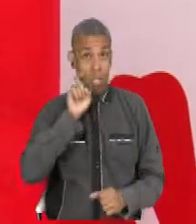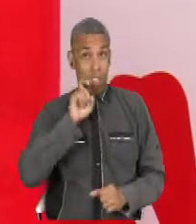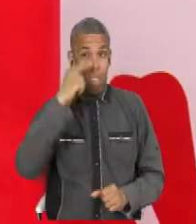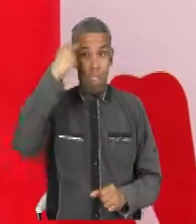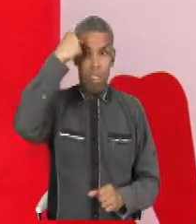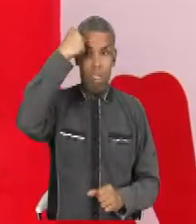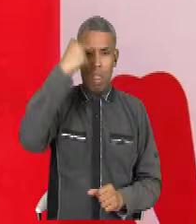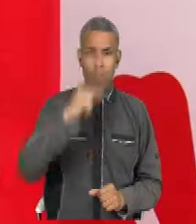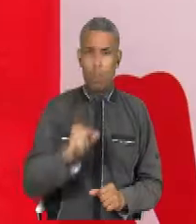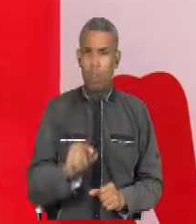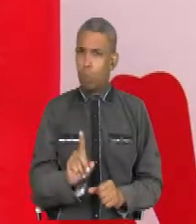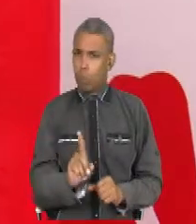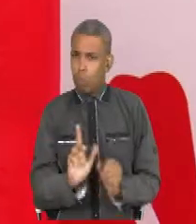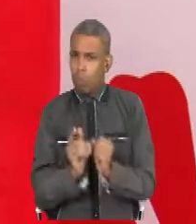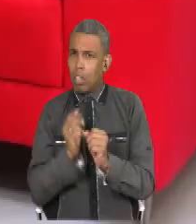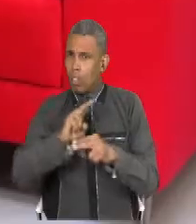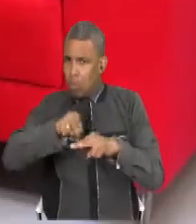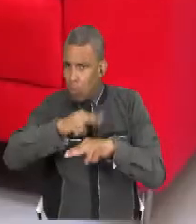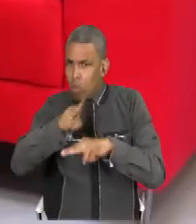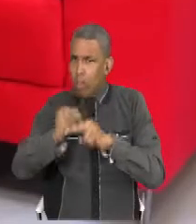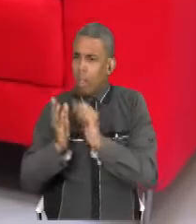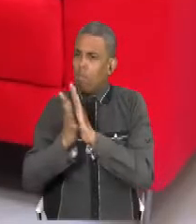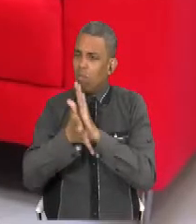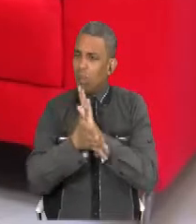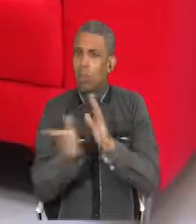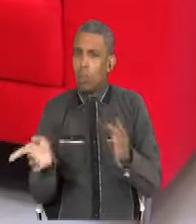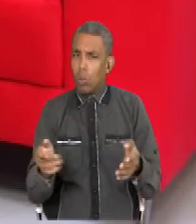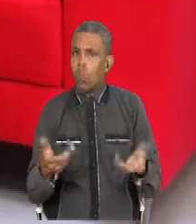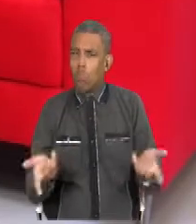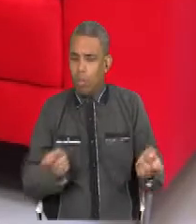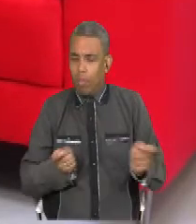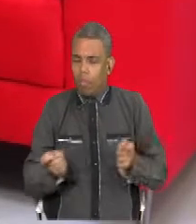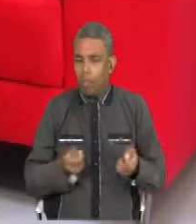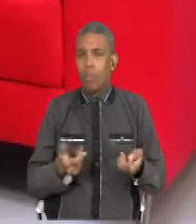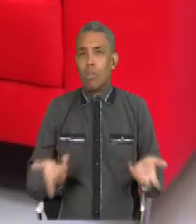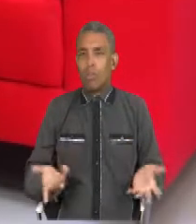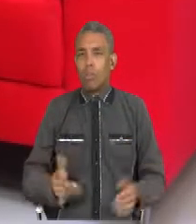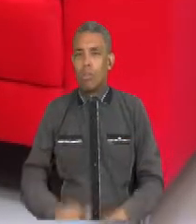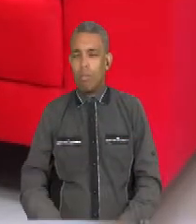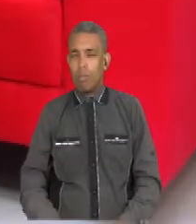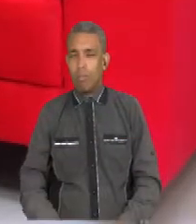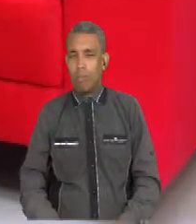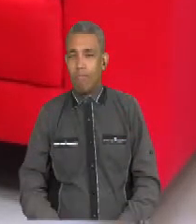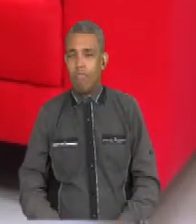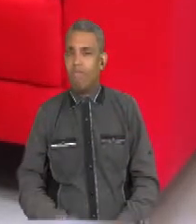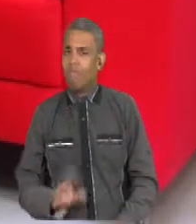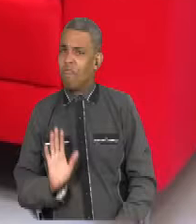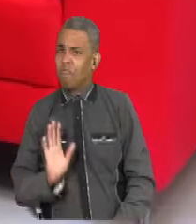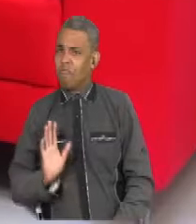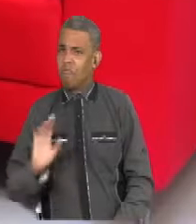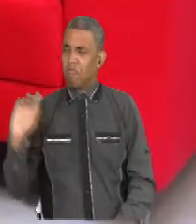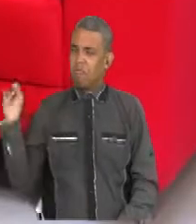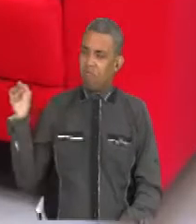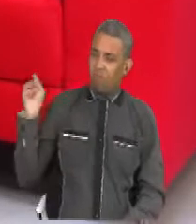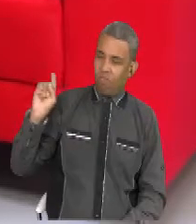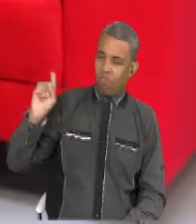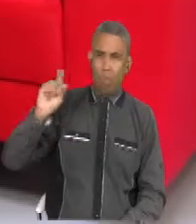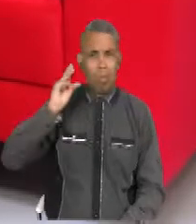utilizar para complacer a su pareja? Sí, pues la verdad es que yo creo que ya son como aras del oficio. O sea, ya se me